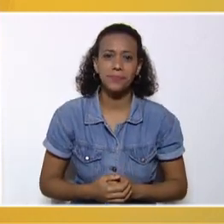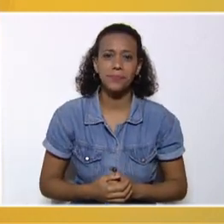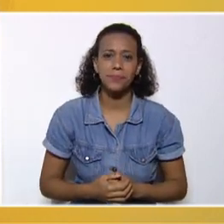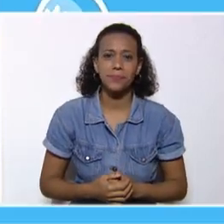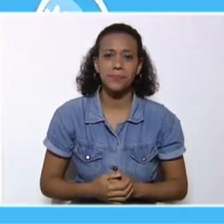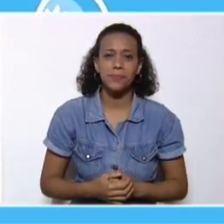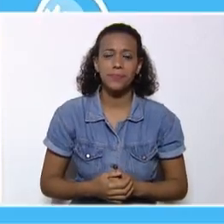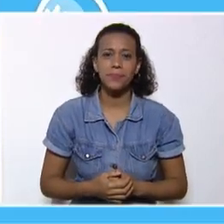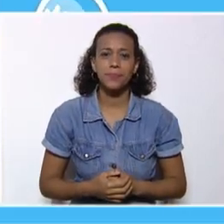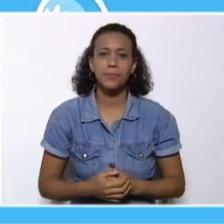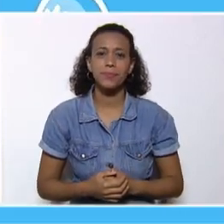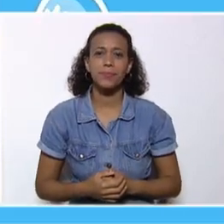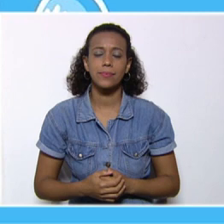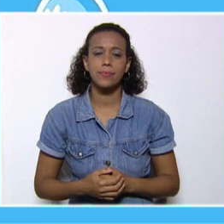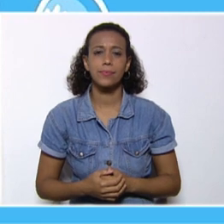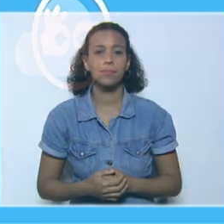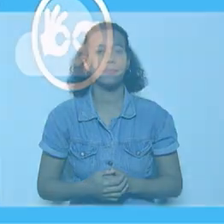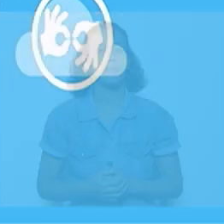especial.